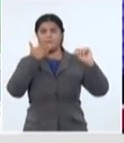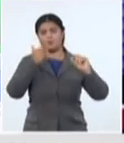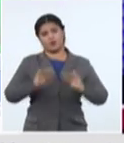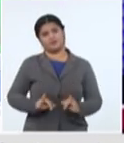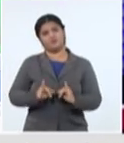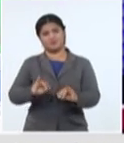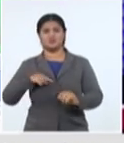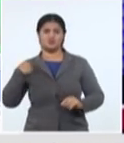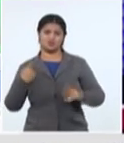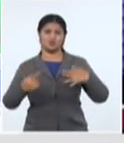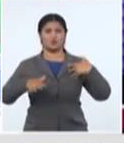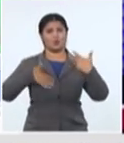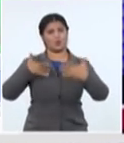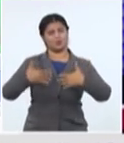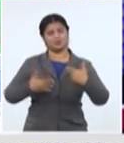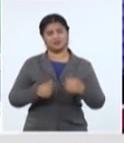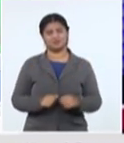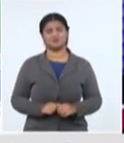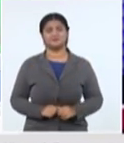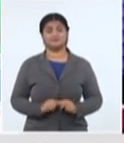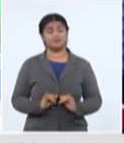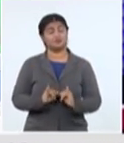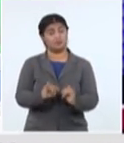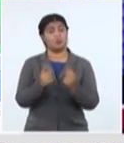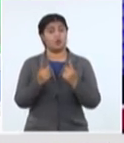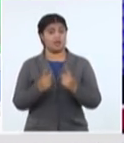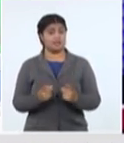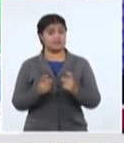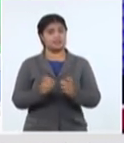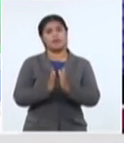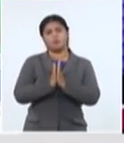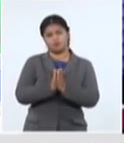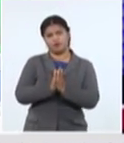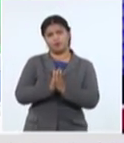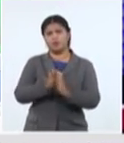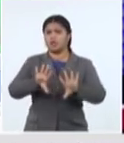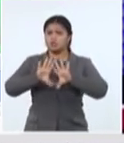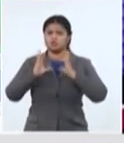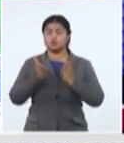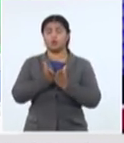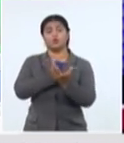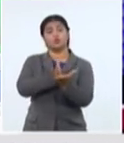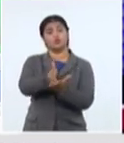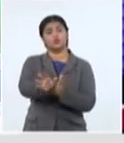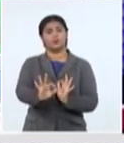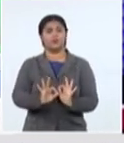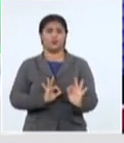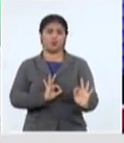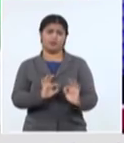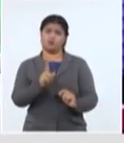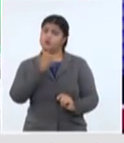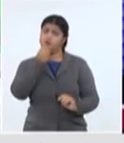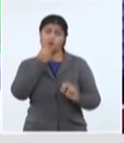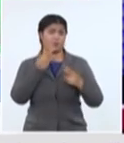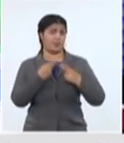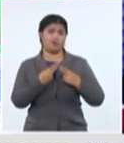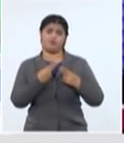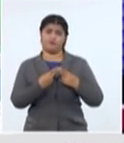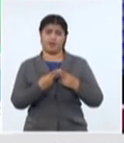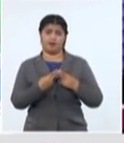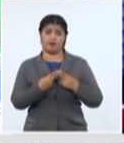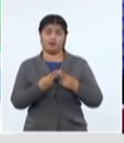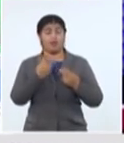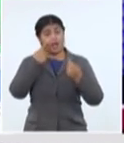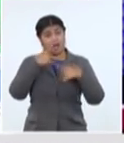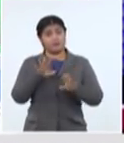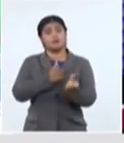reiterando la necesidad de la protección de todas las personas para acabar de